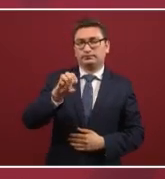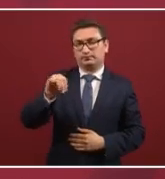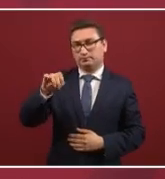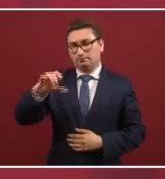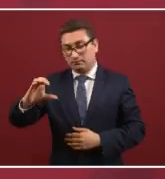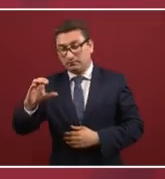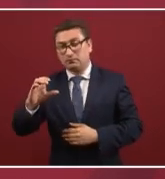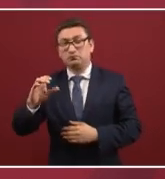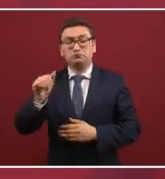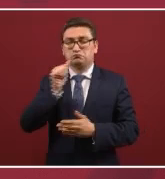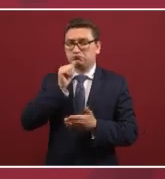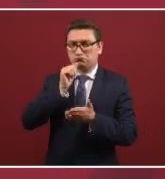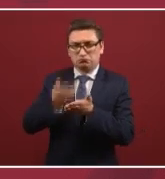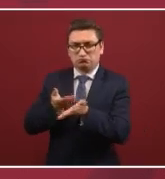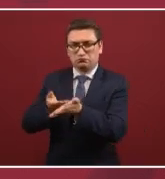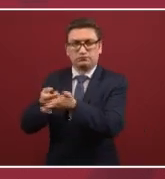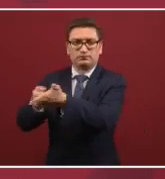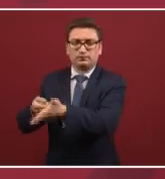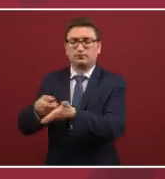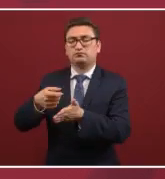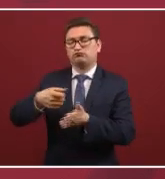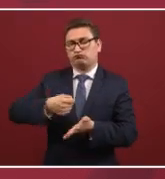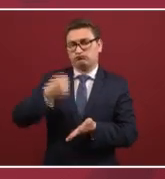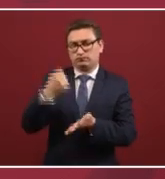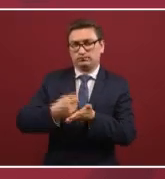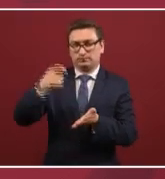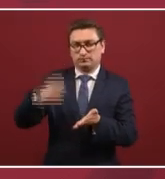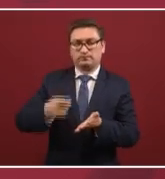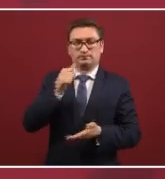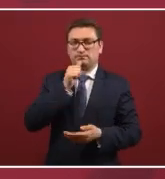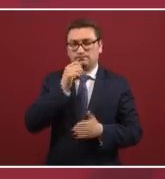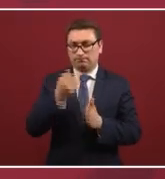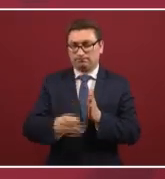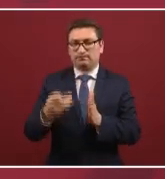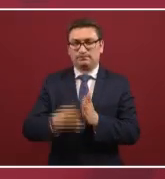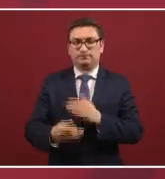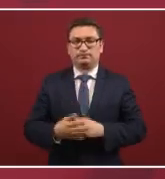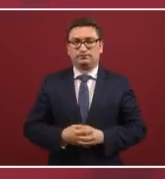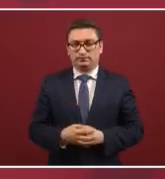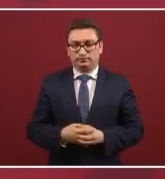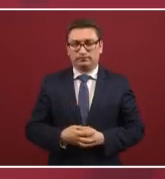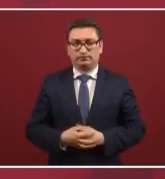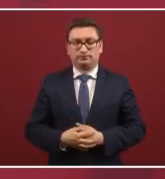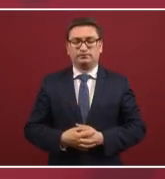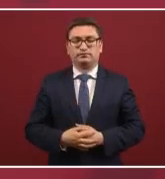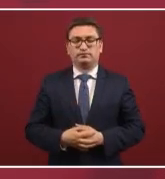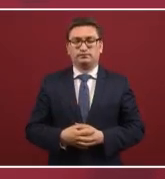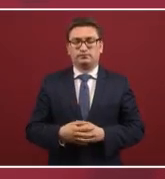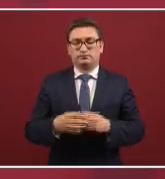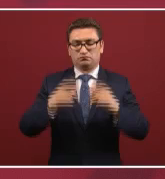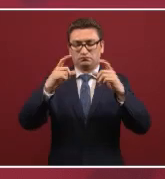efectos de su aprobación. En términos de lo dispuesto en el segundo párrafo de la